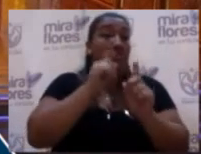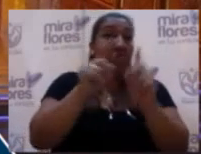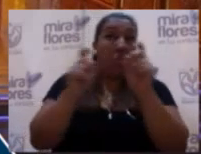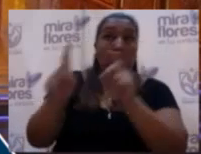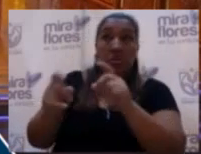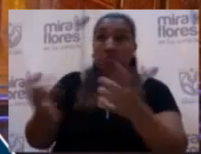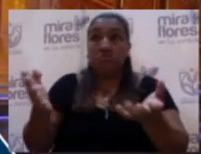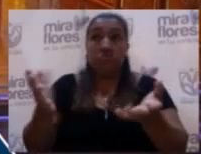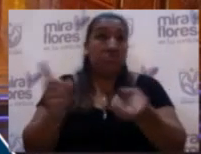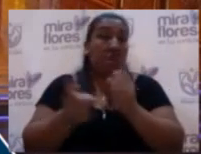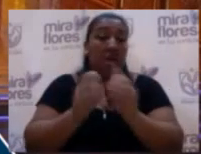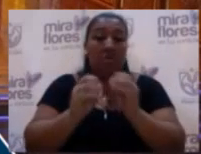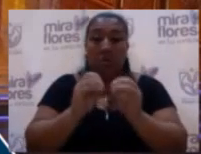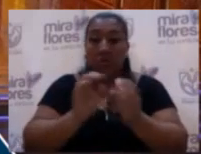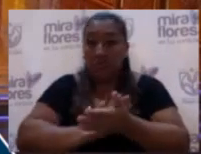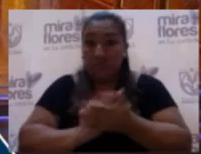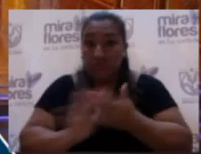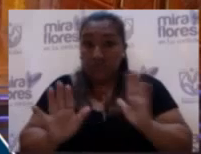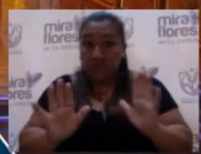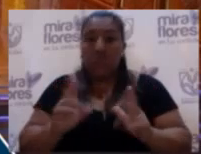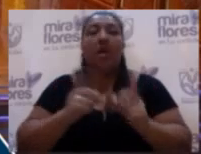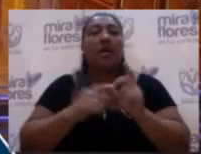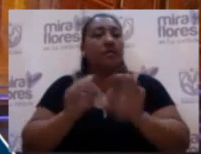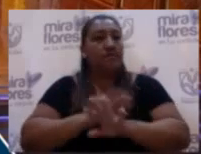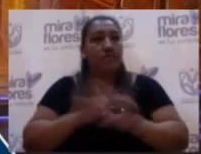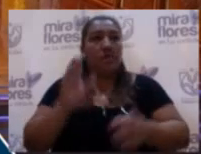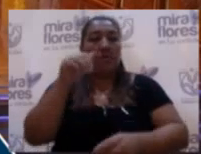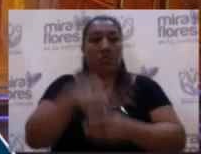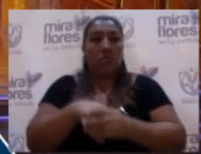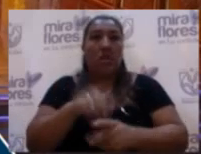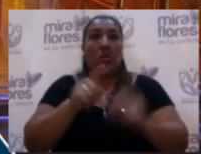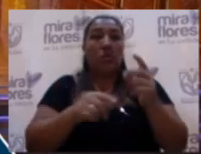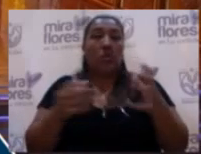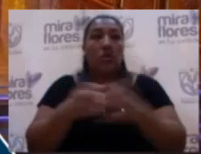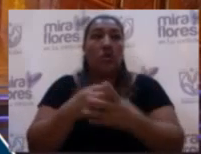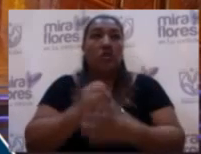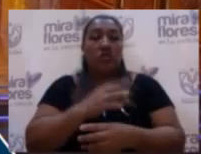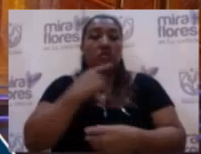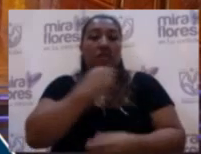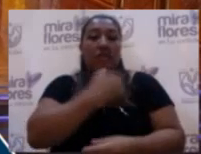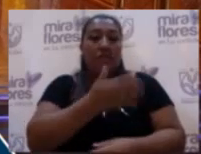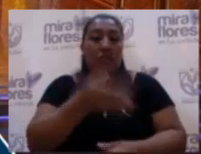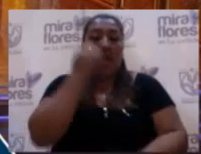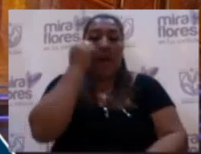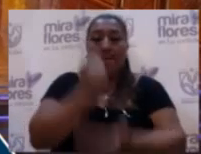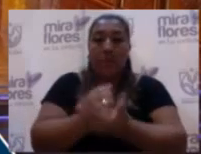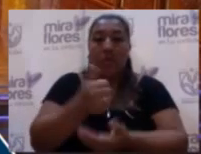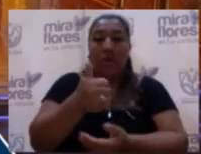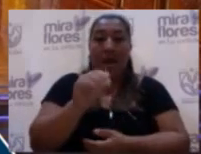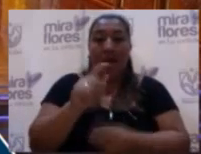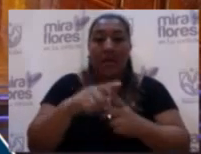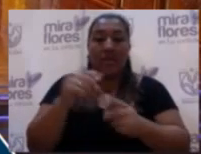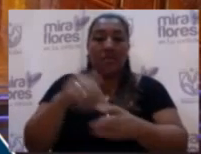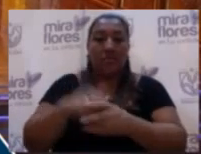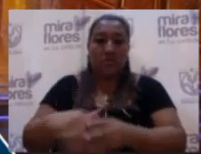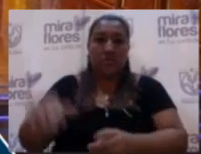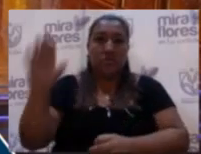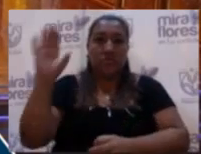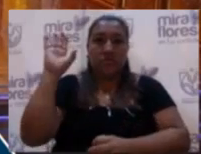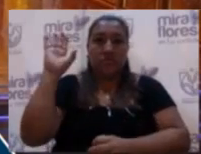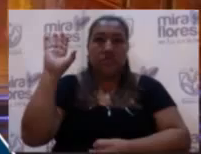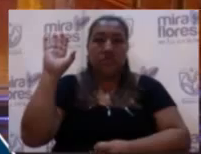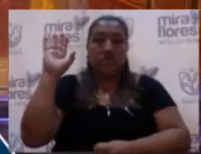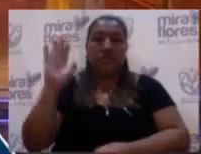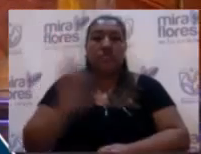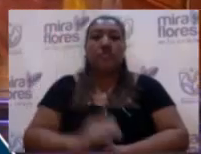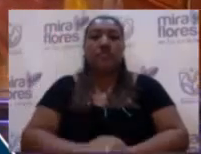misma. Si no hay observaciones, procederemos al voto. Aquellos miembros del Consejo que estén a favor de aprobar esta acta, sírvanse a expresarlo en señal de